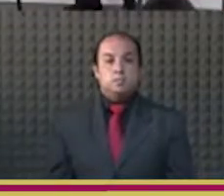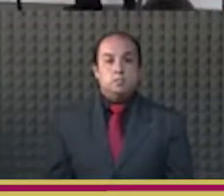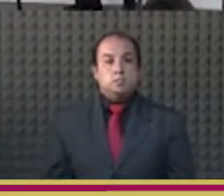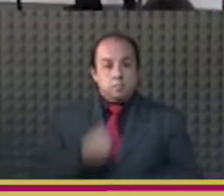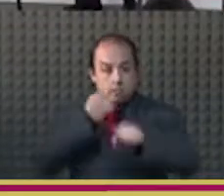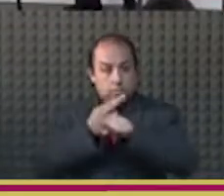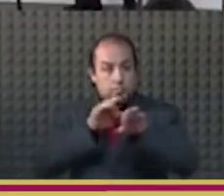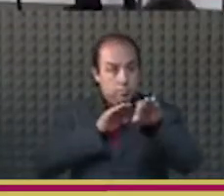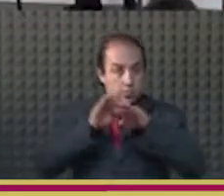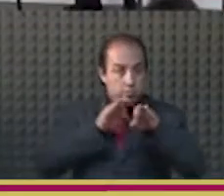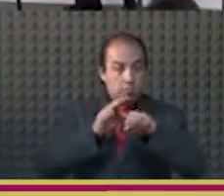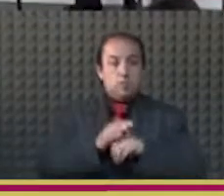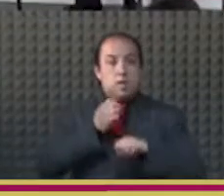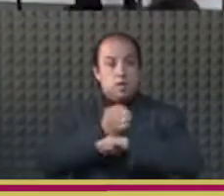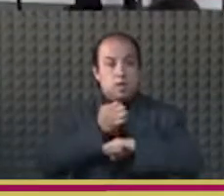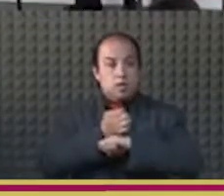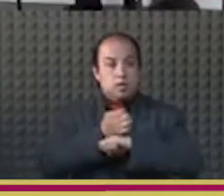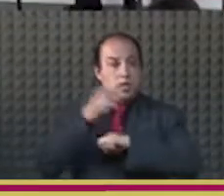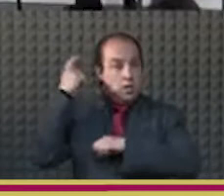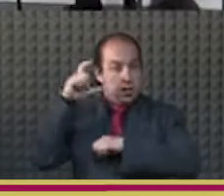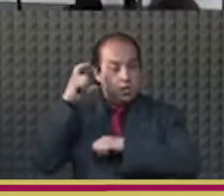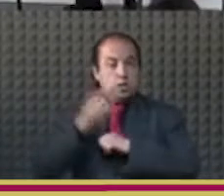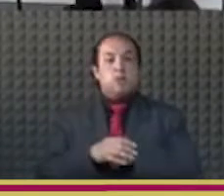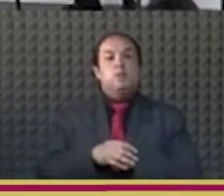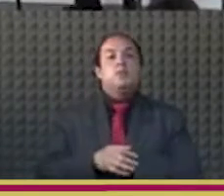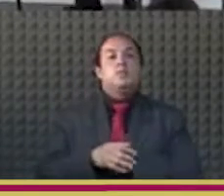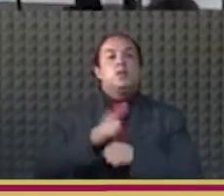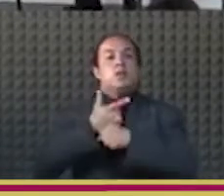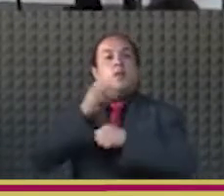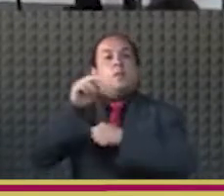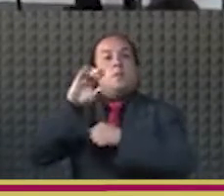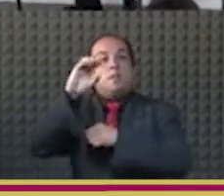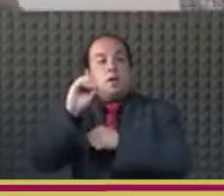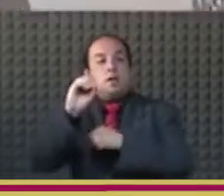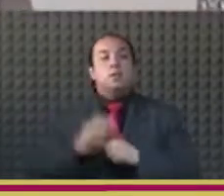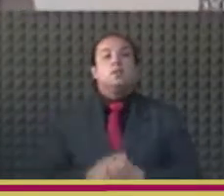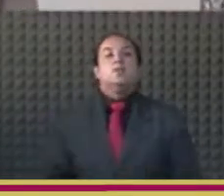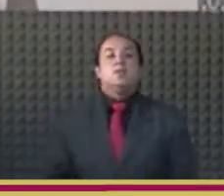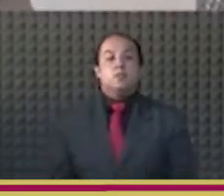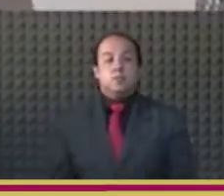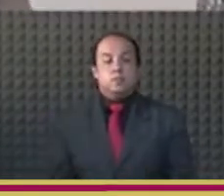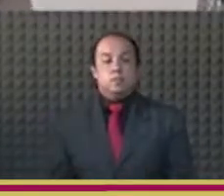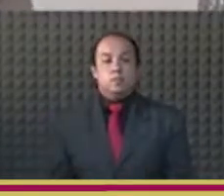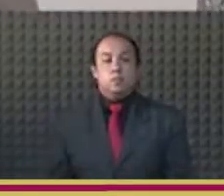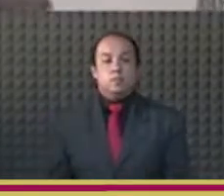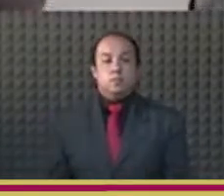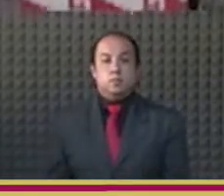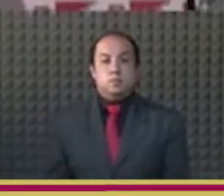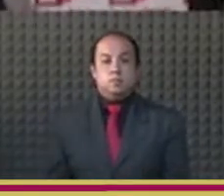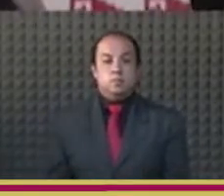El Secretario del Trabajo del Estado de Querétaro, licenciado Mario Fernando Ramírez Retolaza.